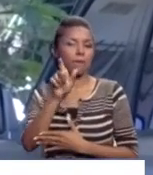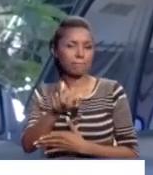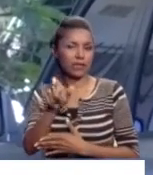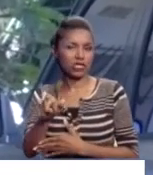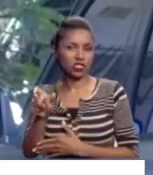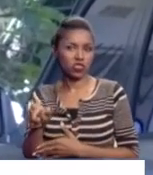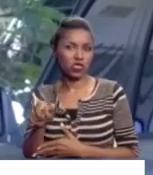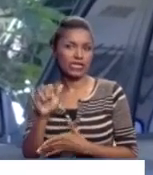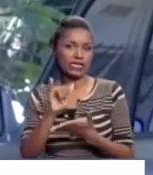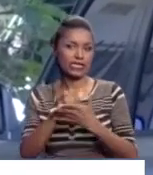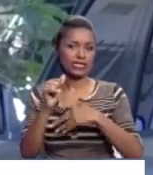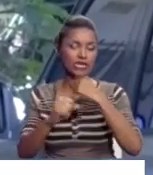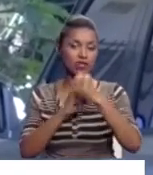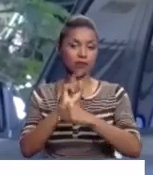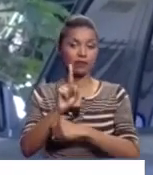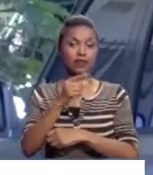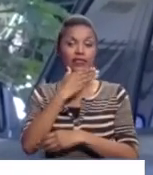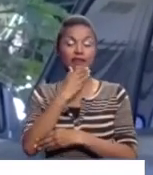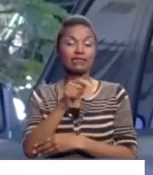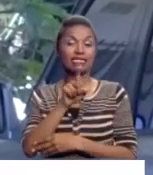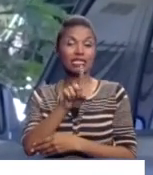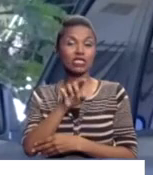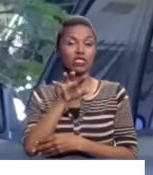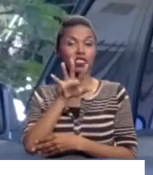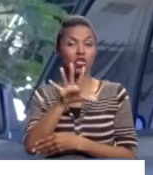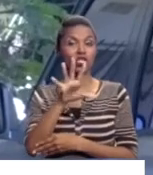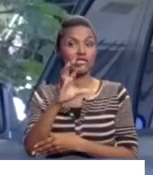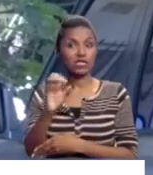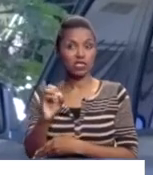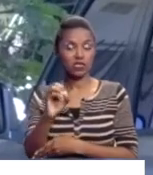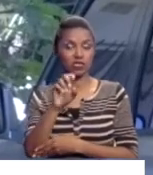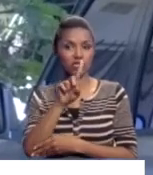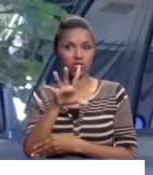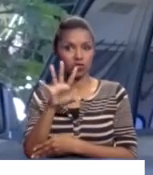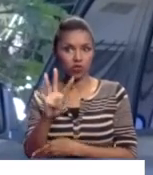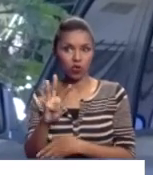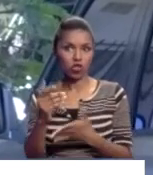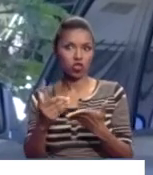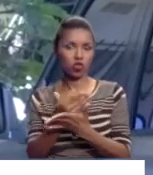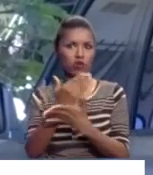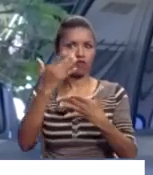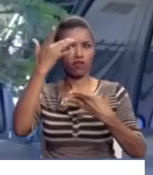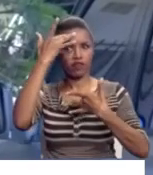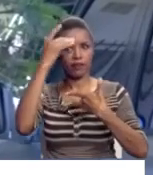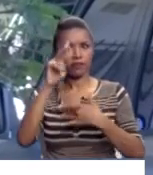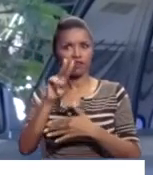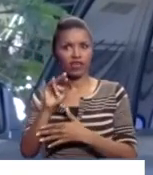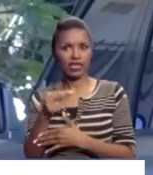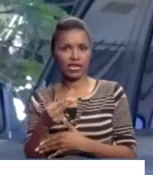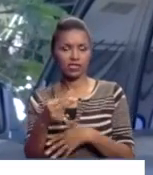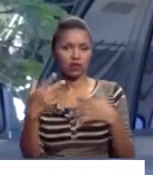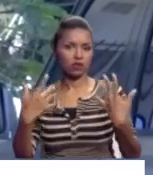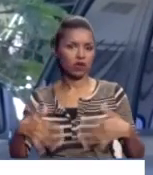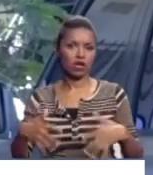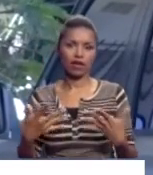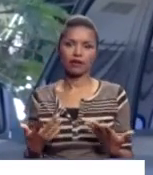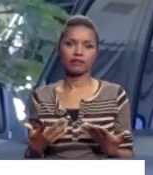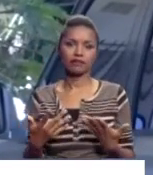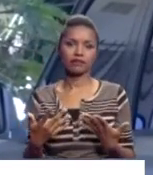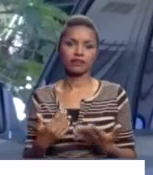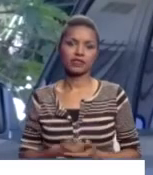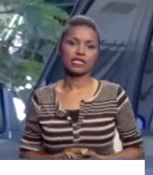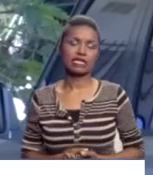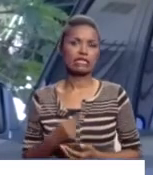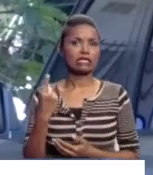que va del año, hoy 1 de diciembre, tenemos 154 casos nuevos. Es decir, nunca hemos llegado a una meseta,